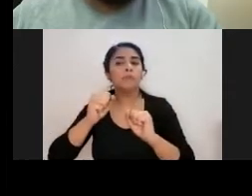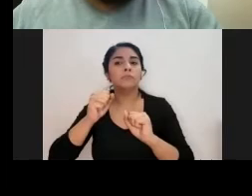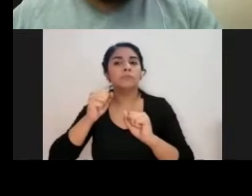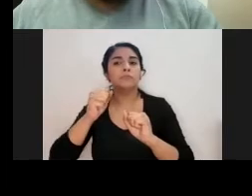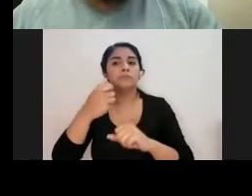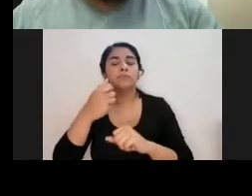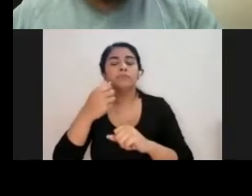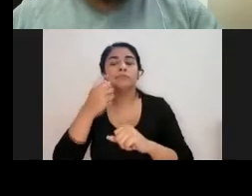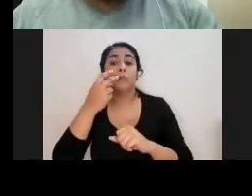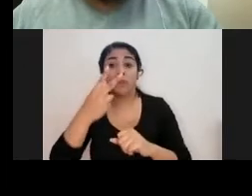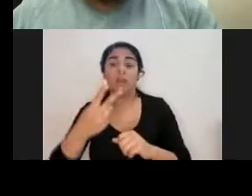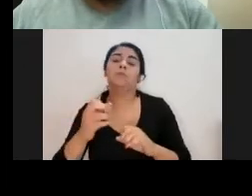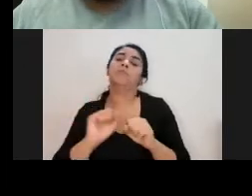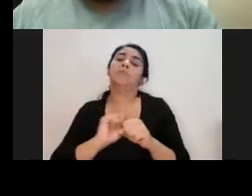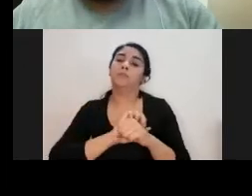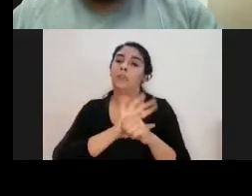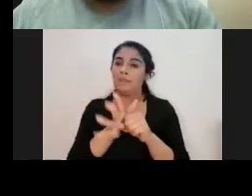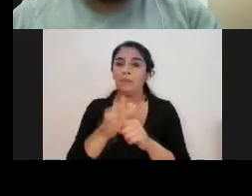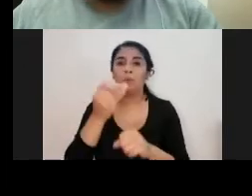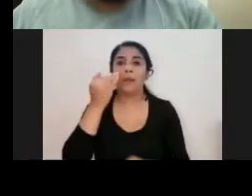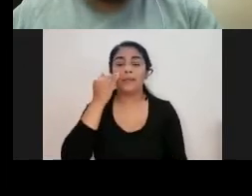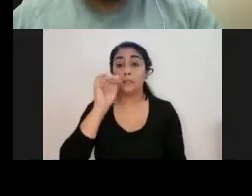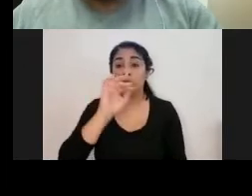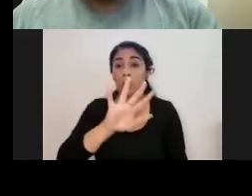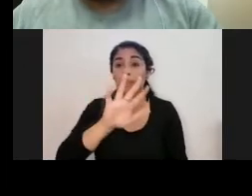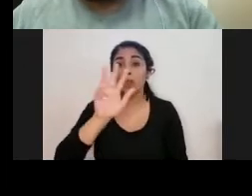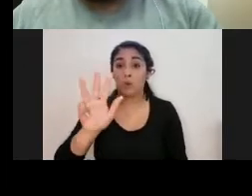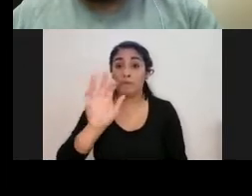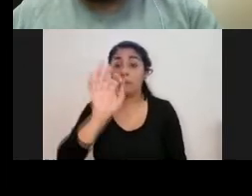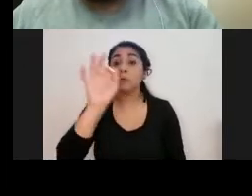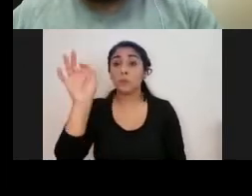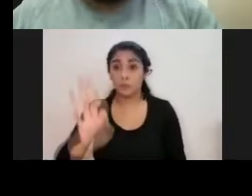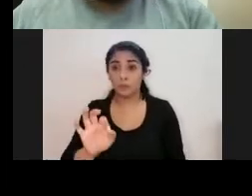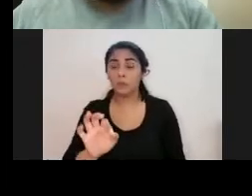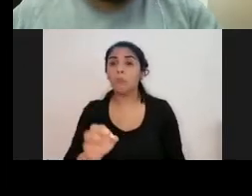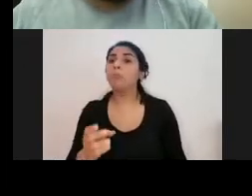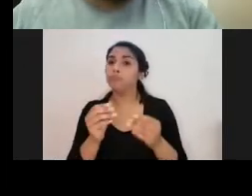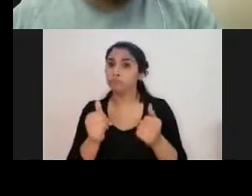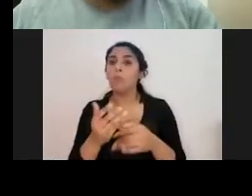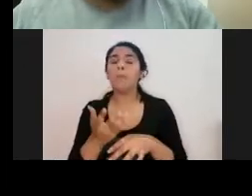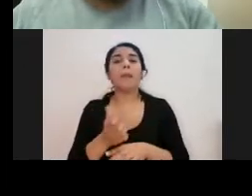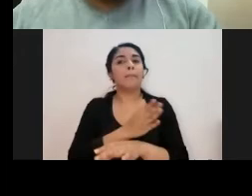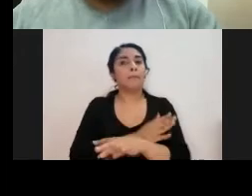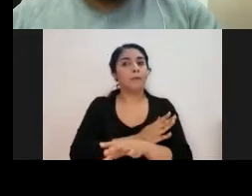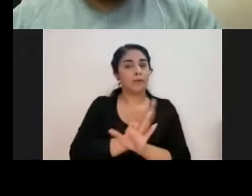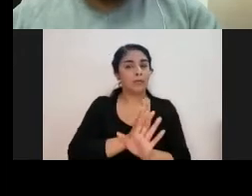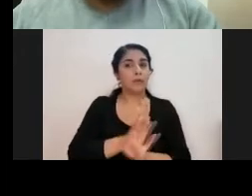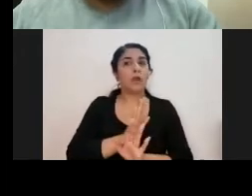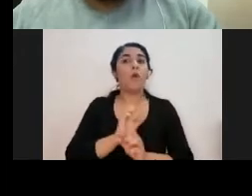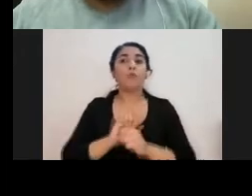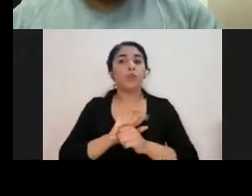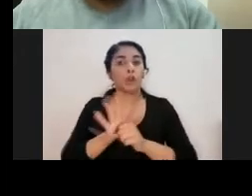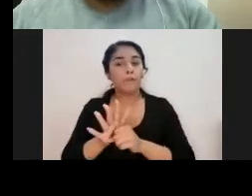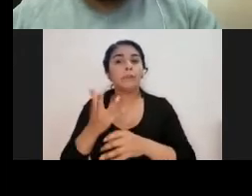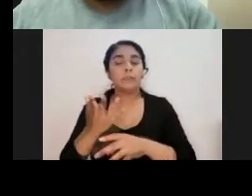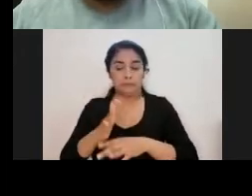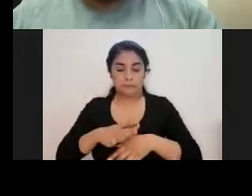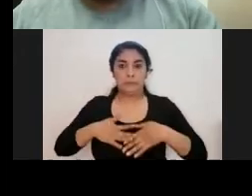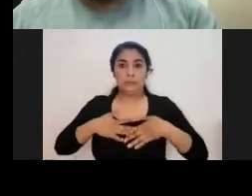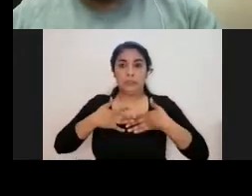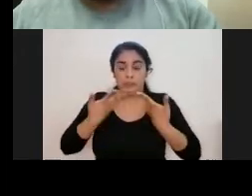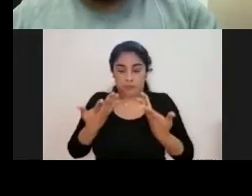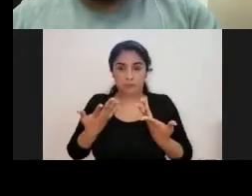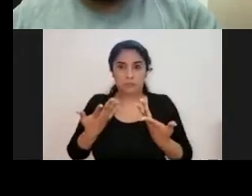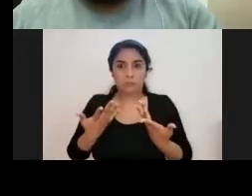un 59% de efectividad para prevenir un COVID sintomático, ¿ya? Y un 86% para prevenir